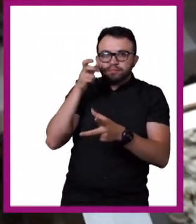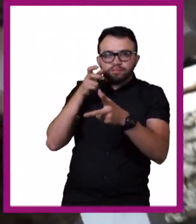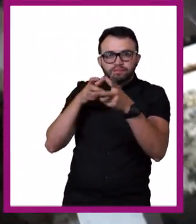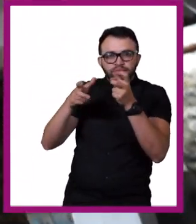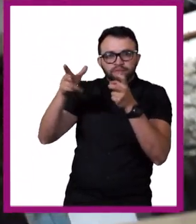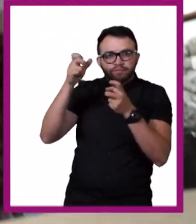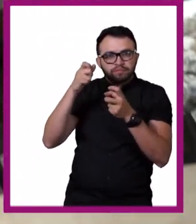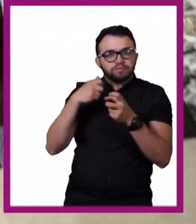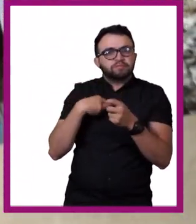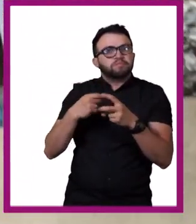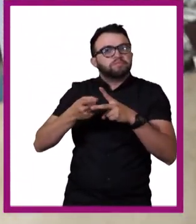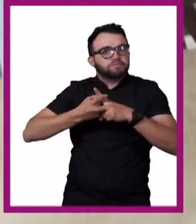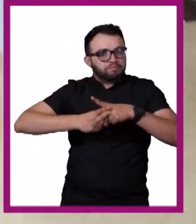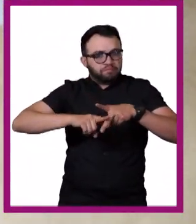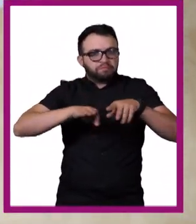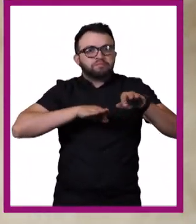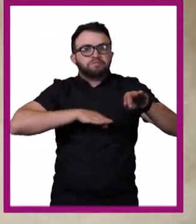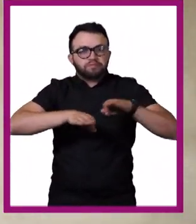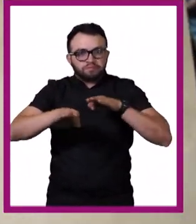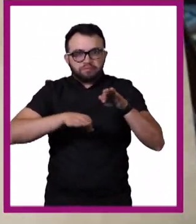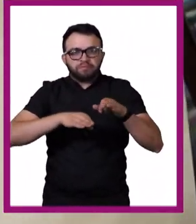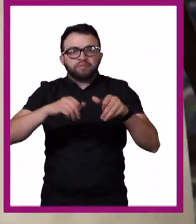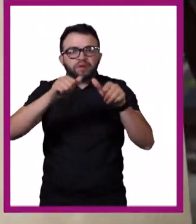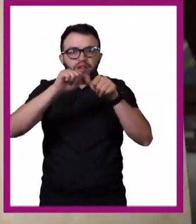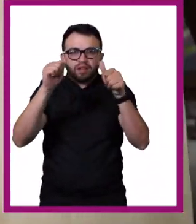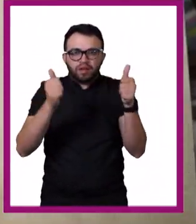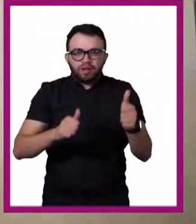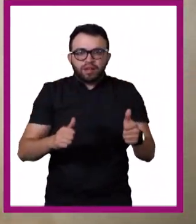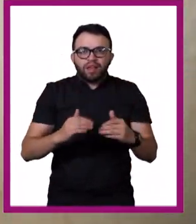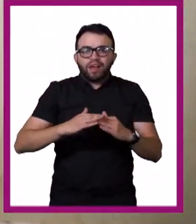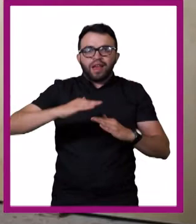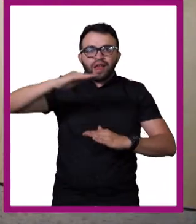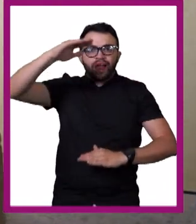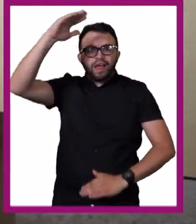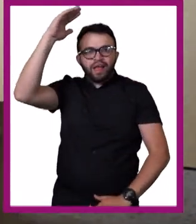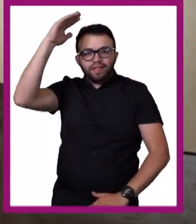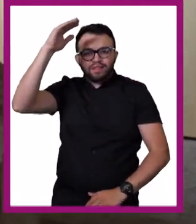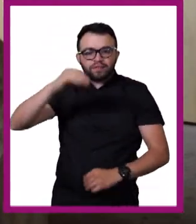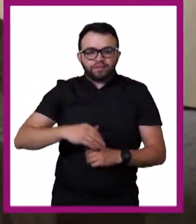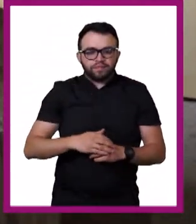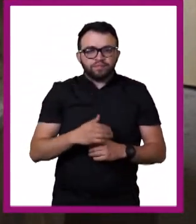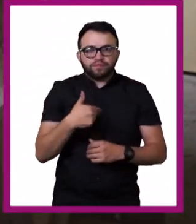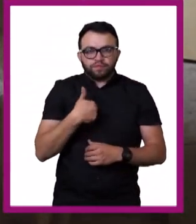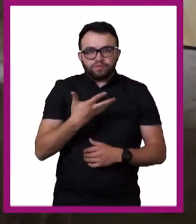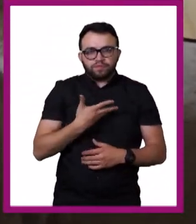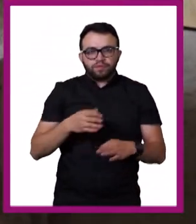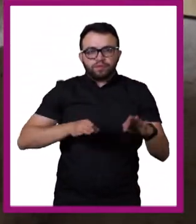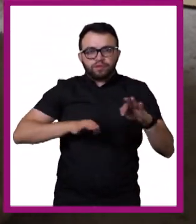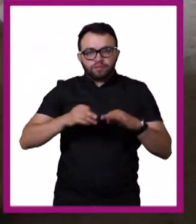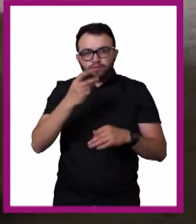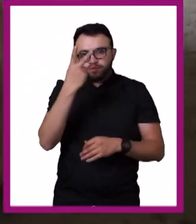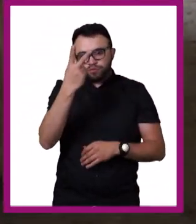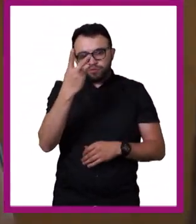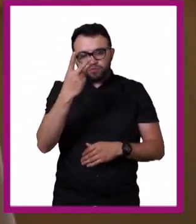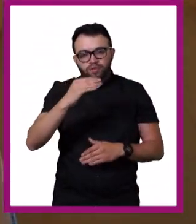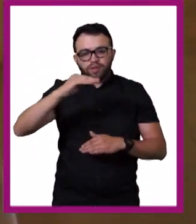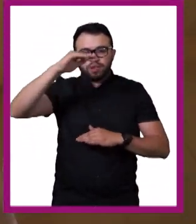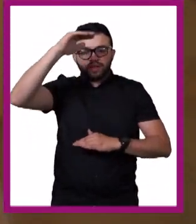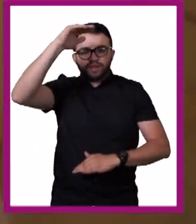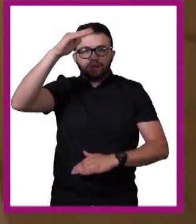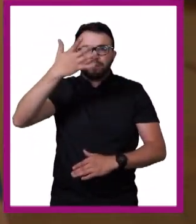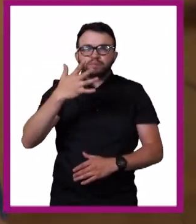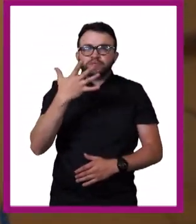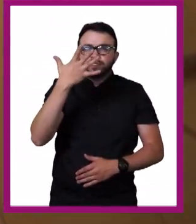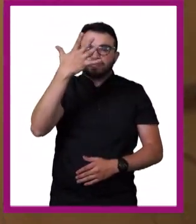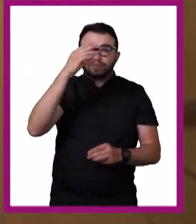tipo de esculturas de gran formato. He trabajado realmente dos muy grandes, esta y otra pieza